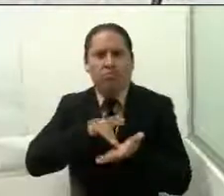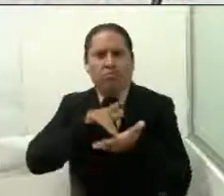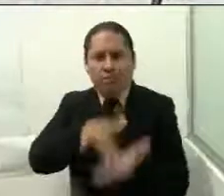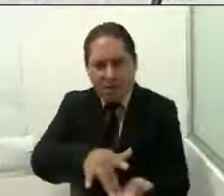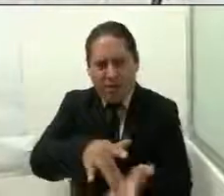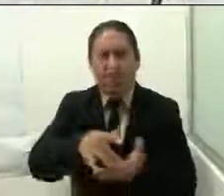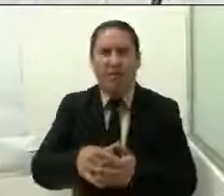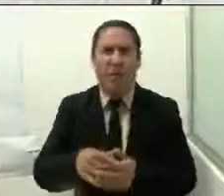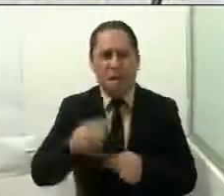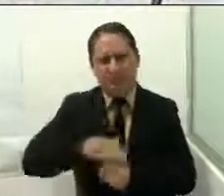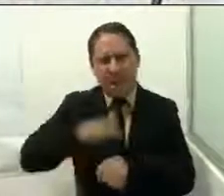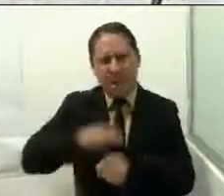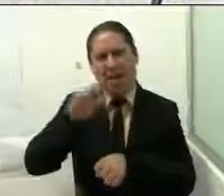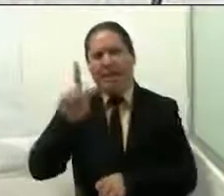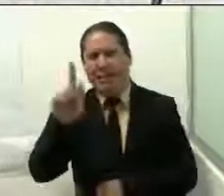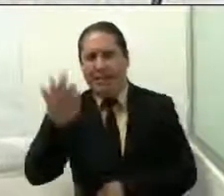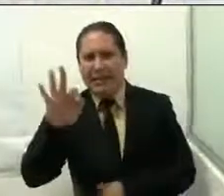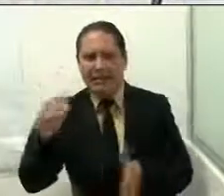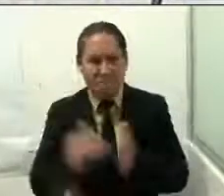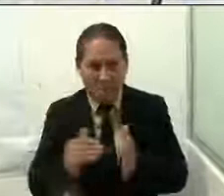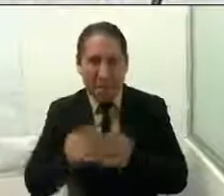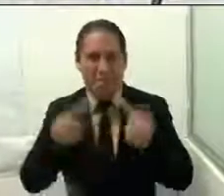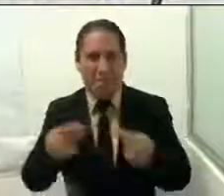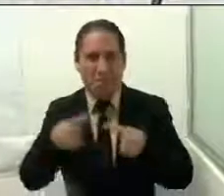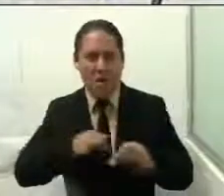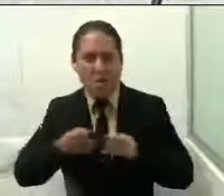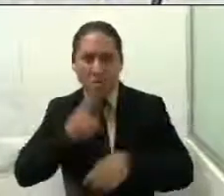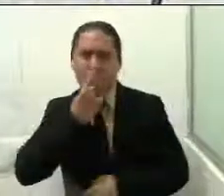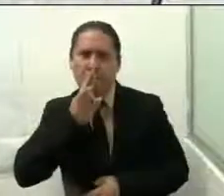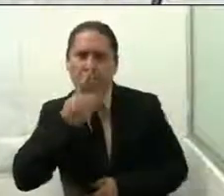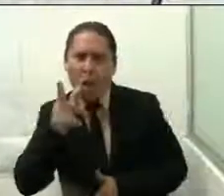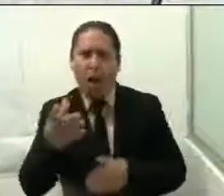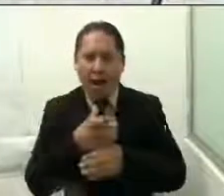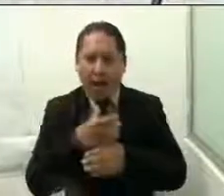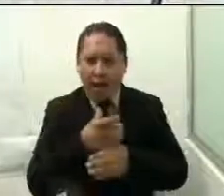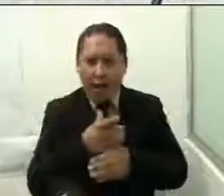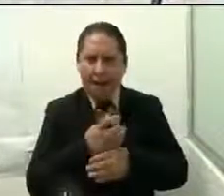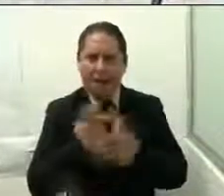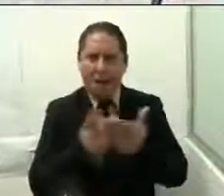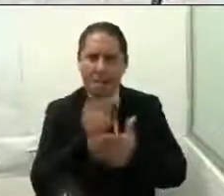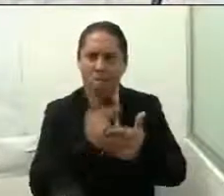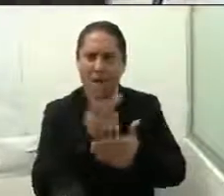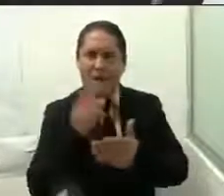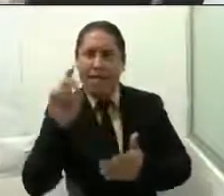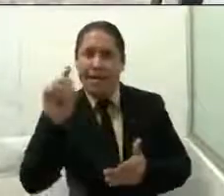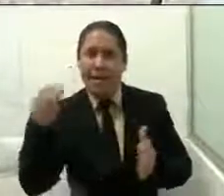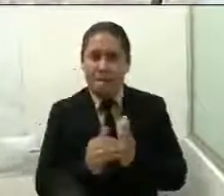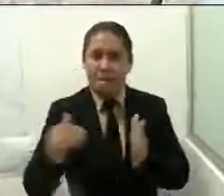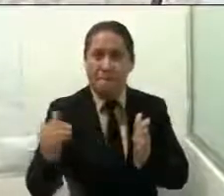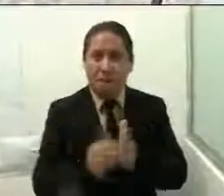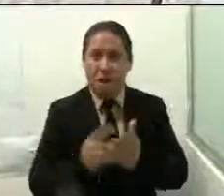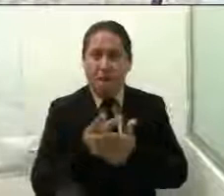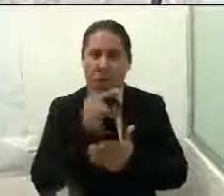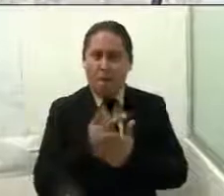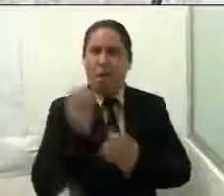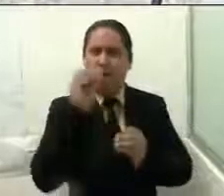73 mil 800 productores mejorando sus cafetales con más de 30 millones de plantas de